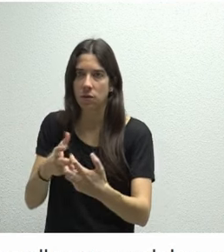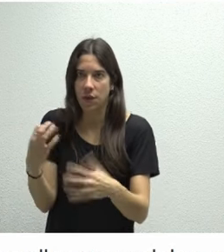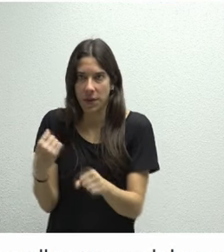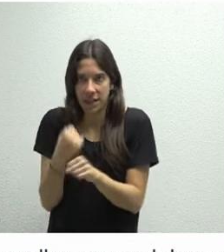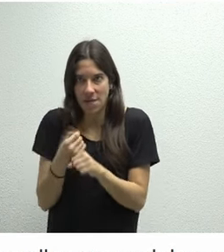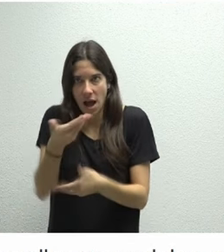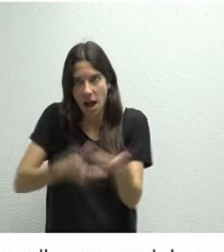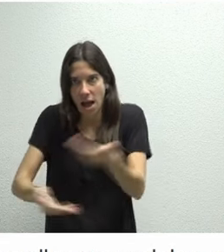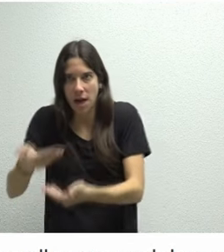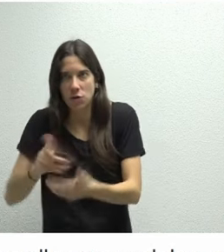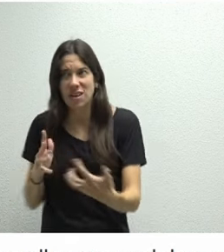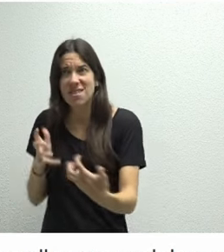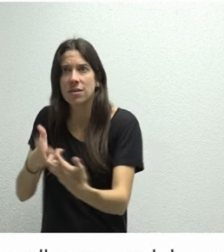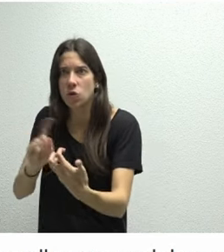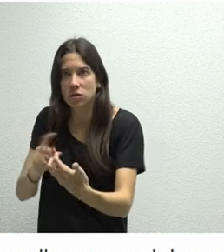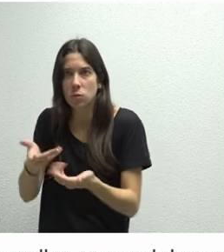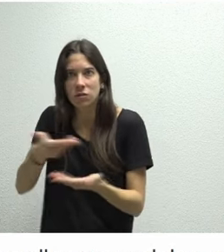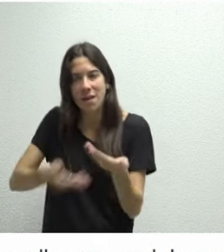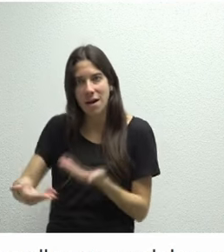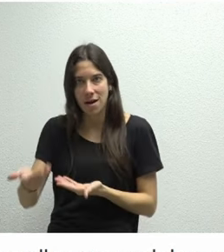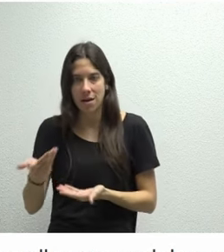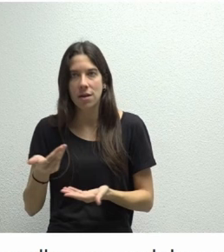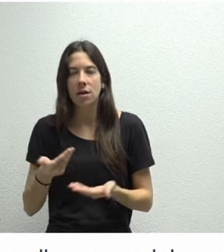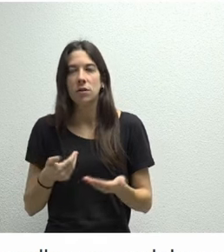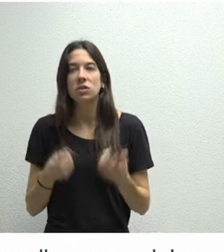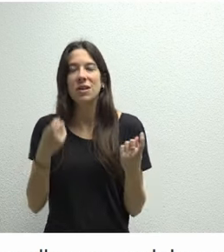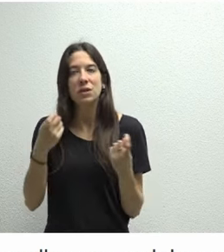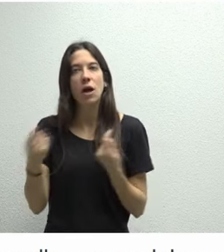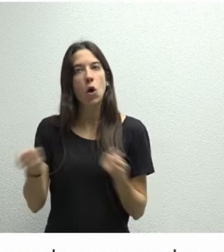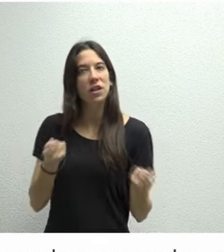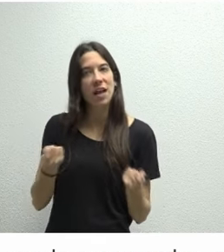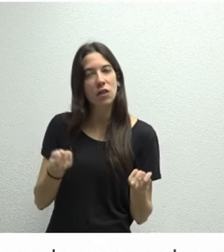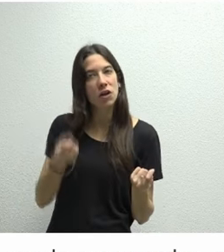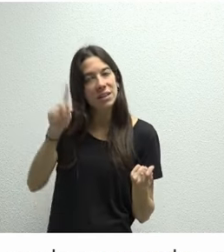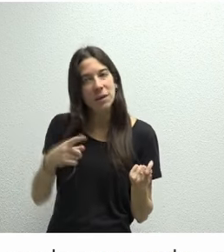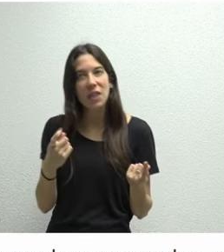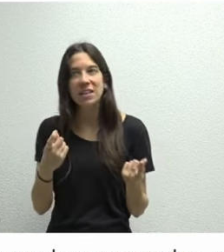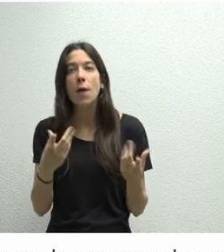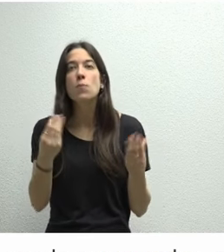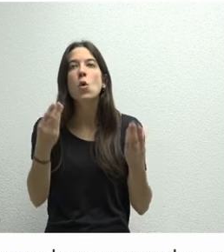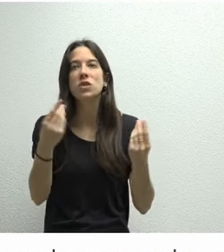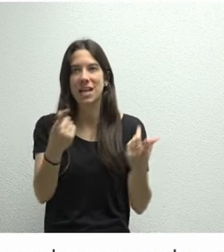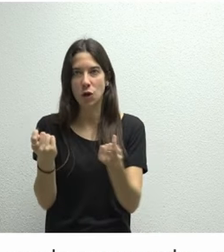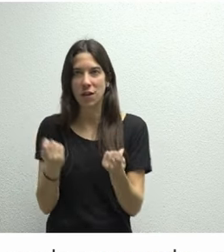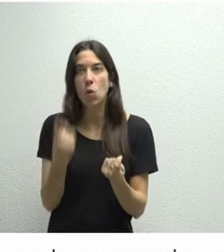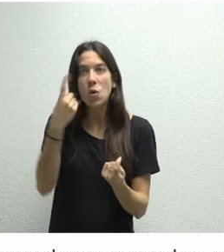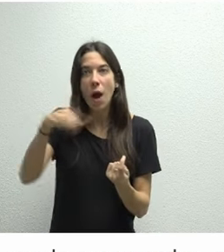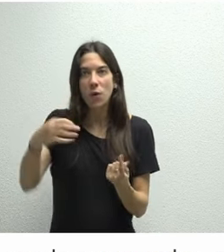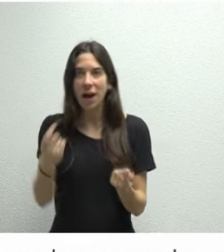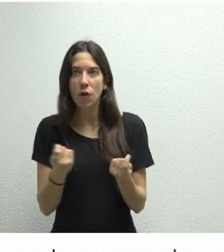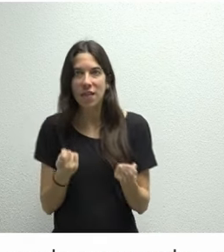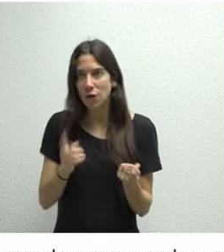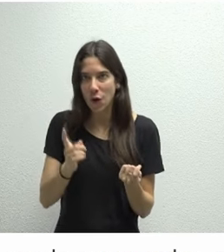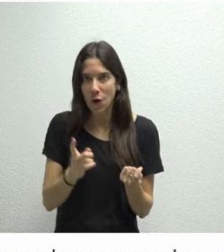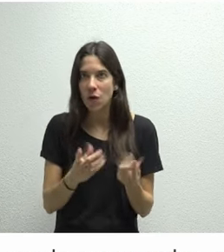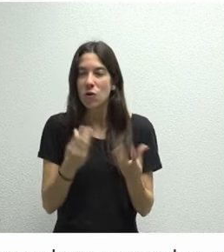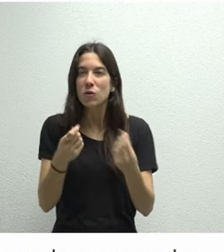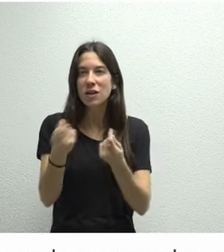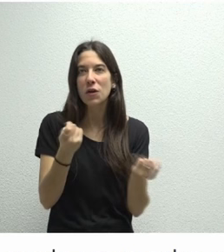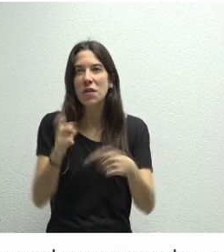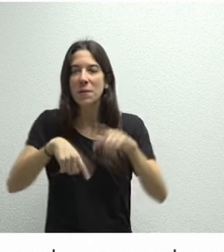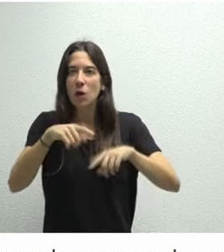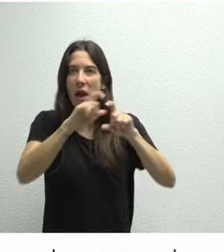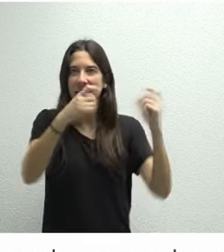lanzándolo requiere una coordinación requiere muchas coordinaciones tantas como entidades tenga o como